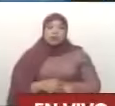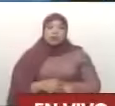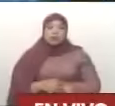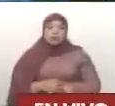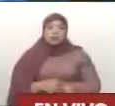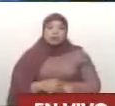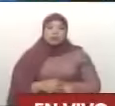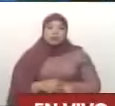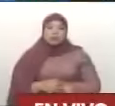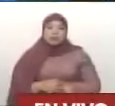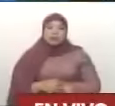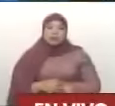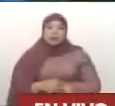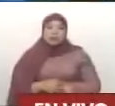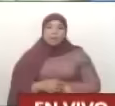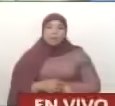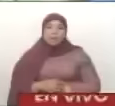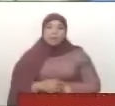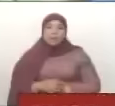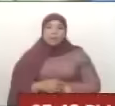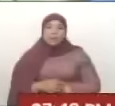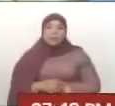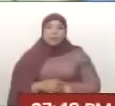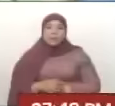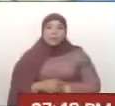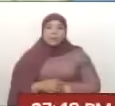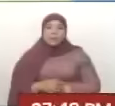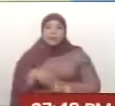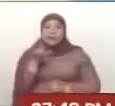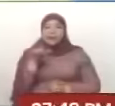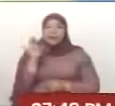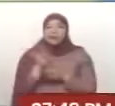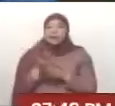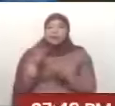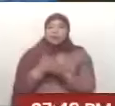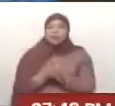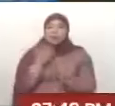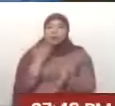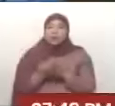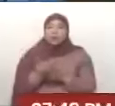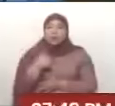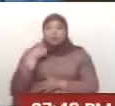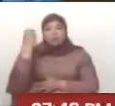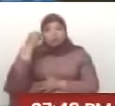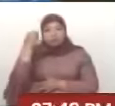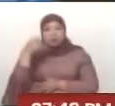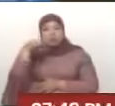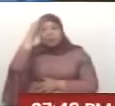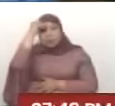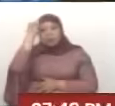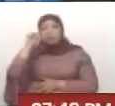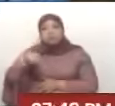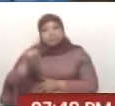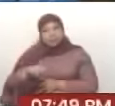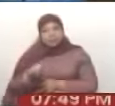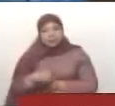no? Ah, porque estábamos fuera del aire, por cierto. ¿Cómo está funcionando la cosa? Vamos a ver. No, bien. Yo creo que aprendí, bien. Ya aprendí.